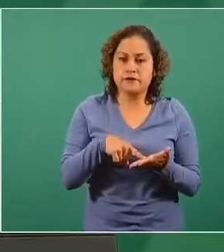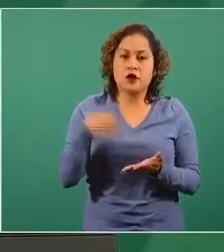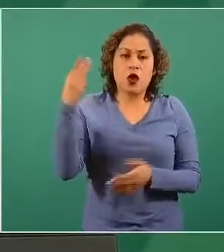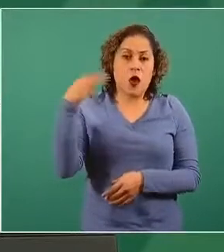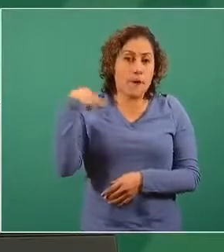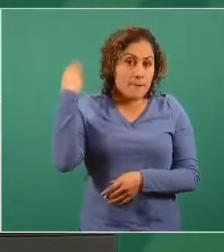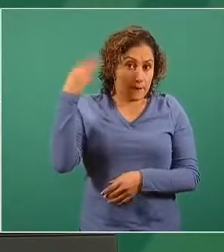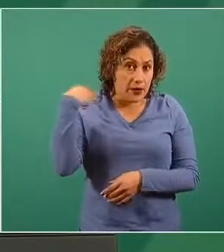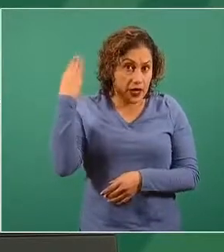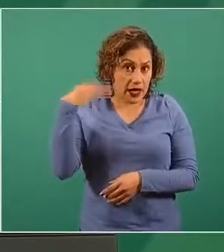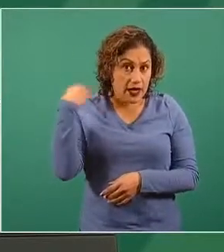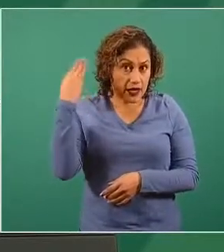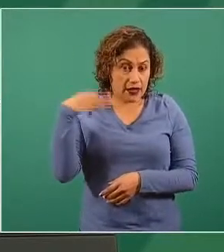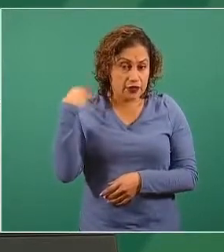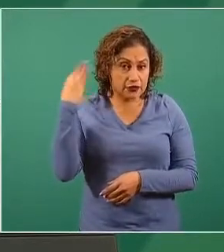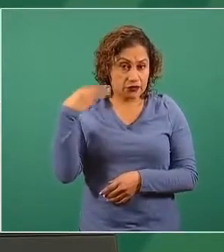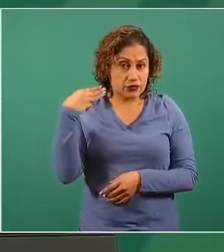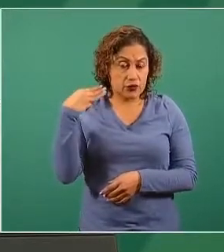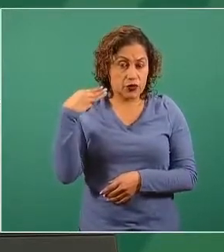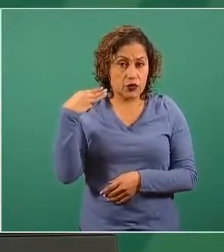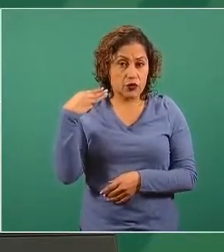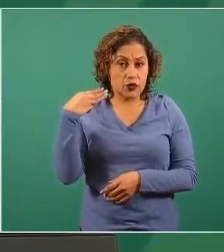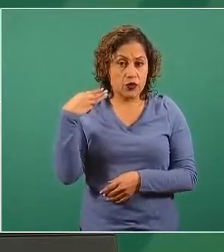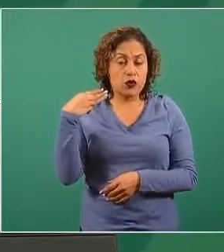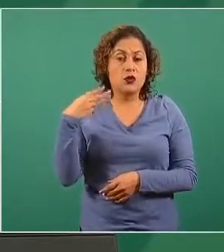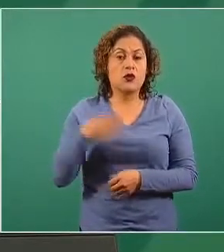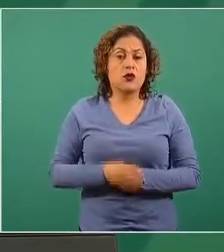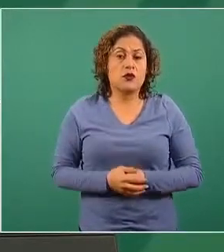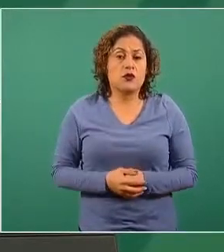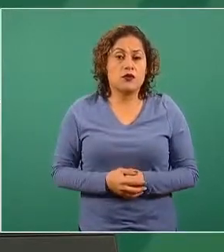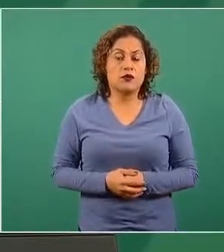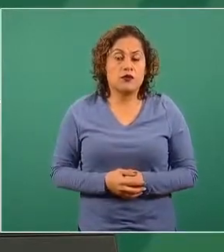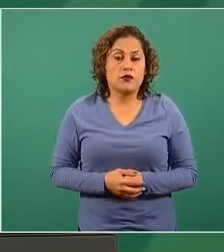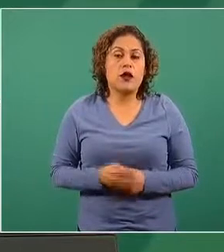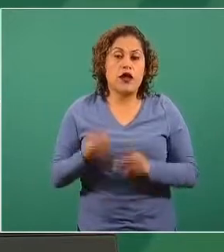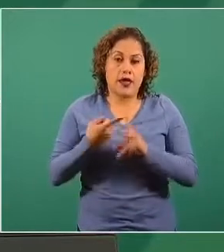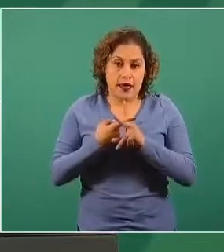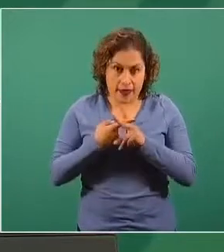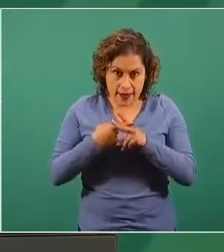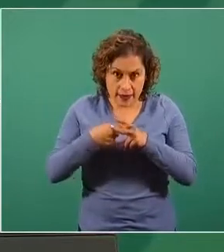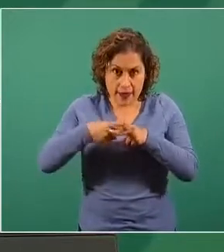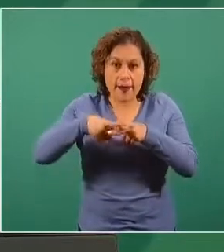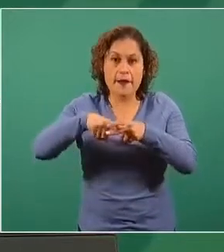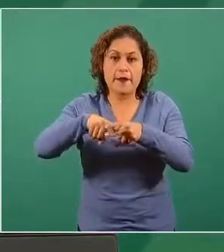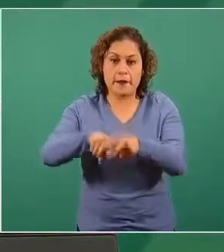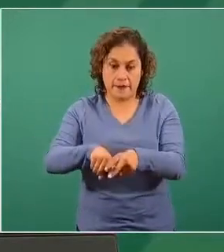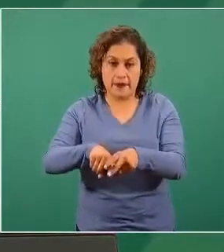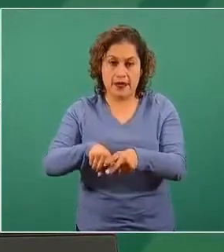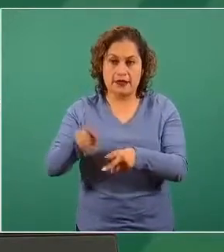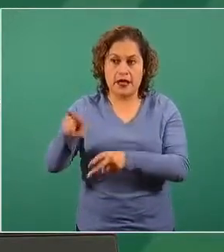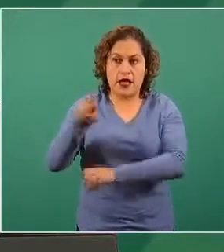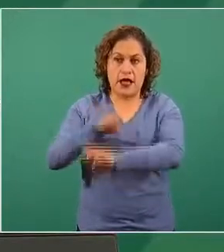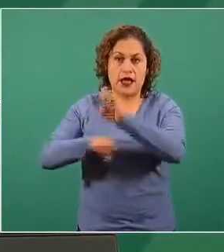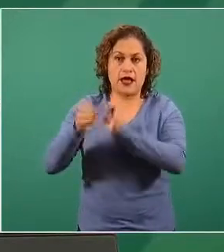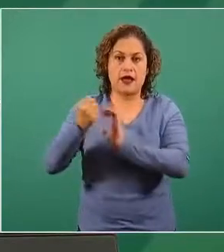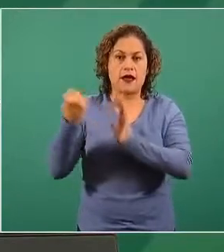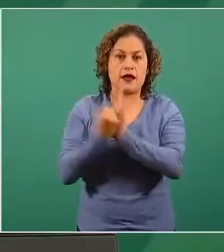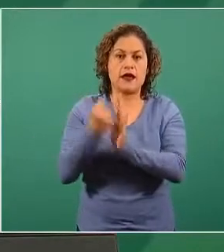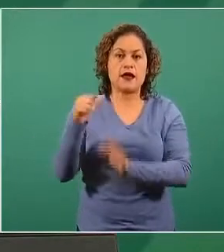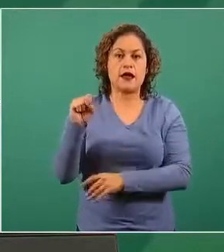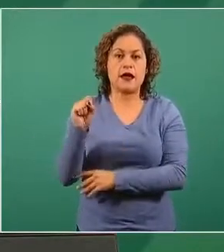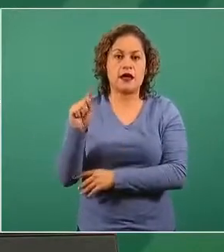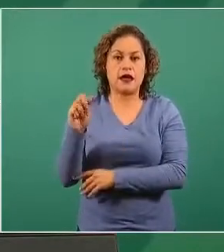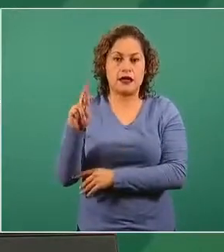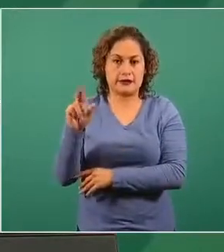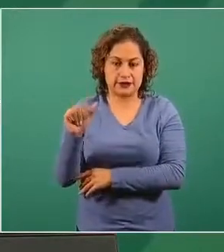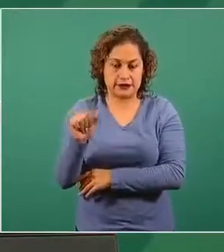marzo, a partir de marzo sería el mes en el que las primeras dosis de AstraZeneca que se envasan aquí en